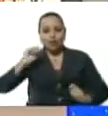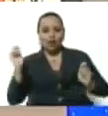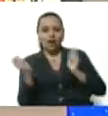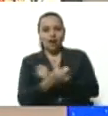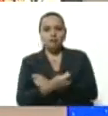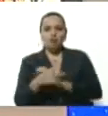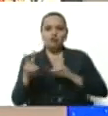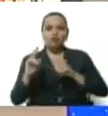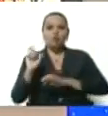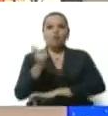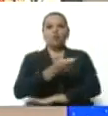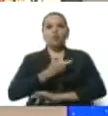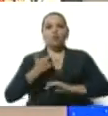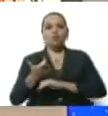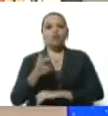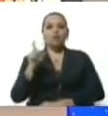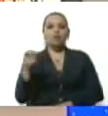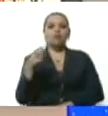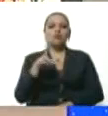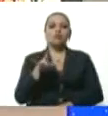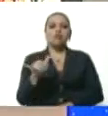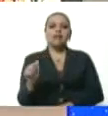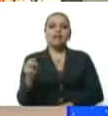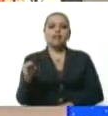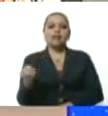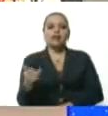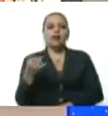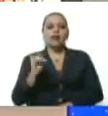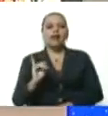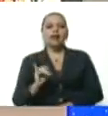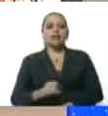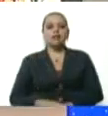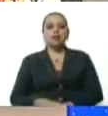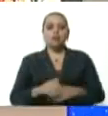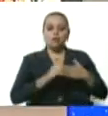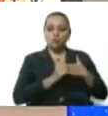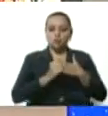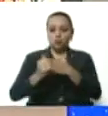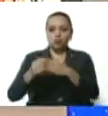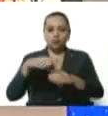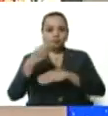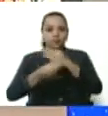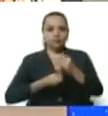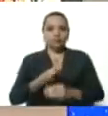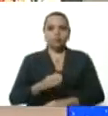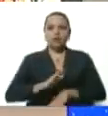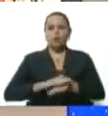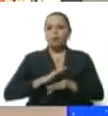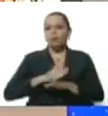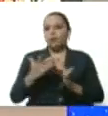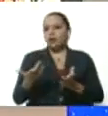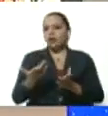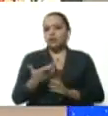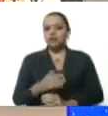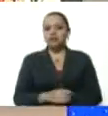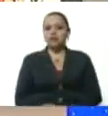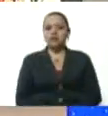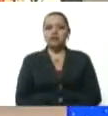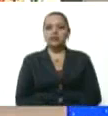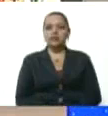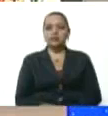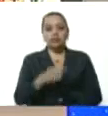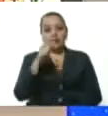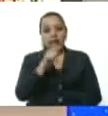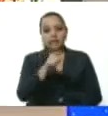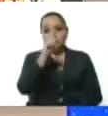nuevo gobierno de Guyana, formaba parte ya de un guión de mandato, porque curiosamente ese